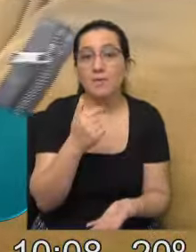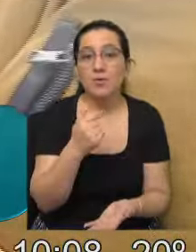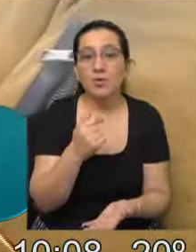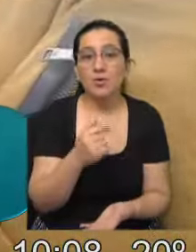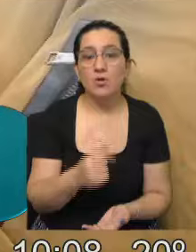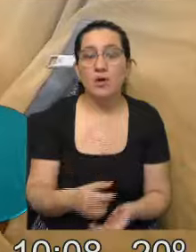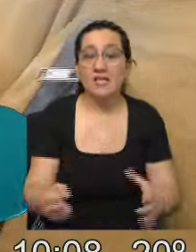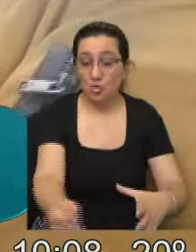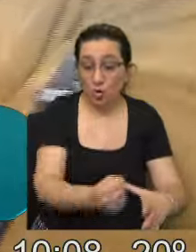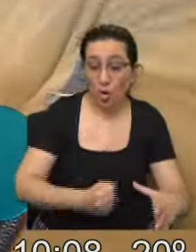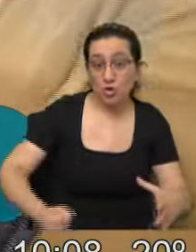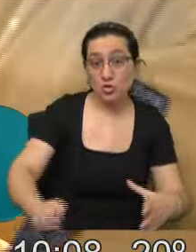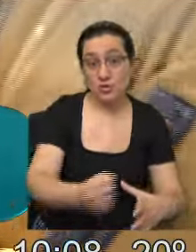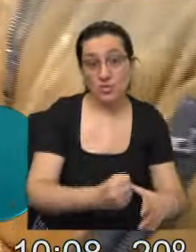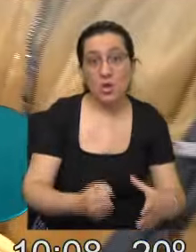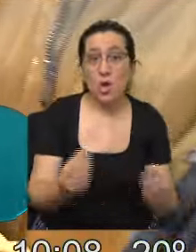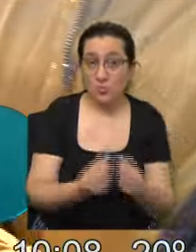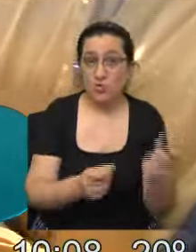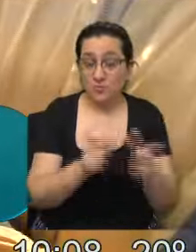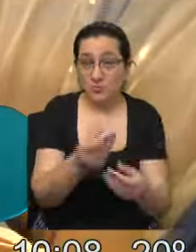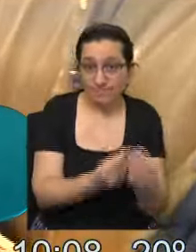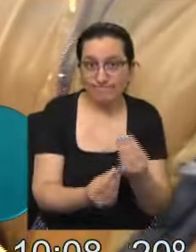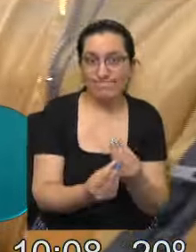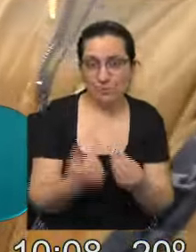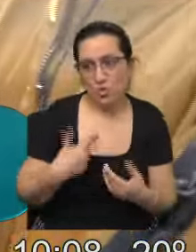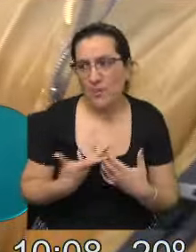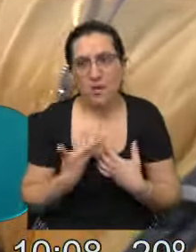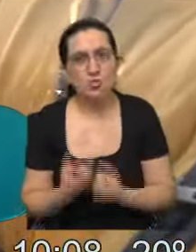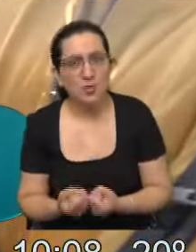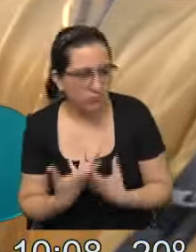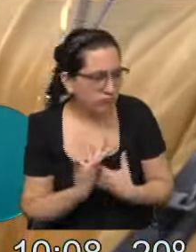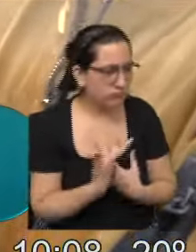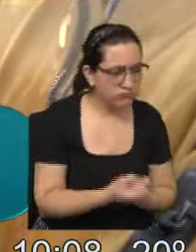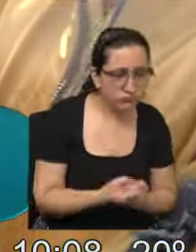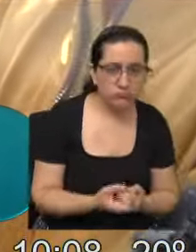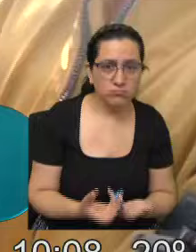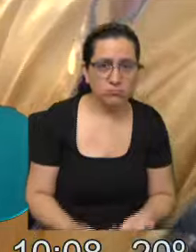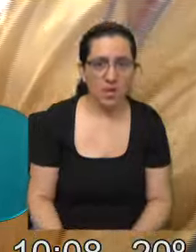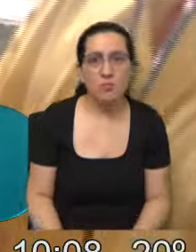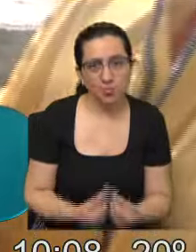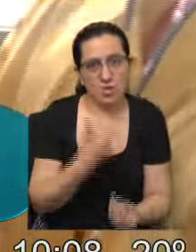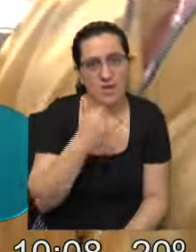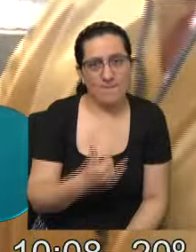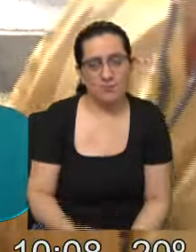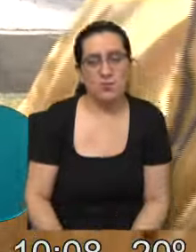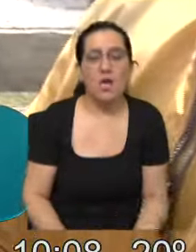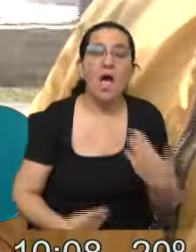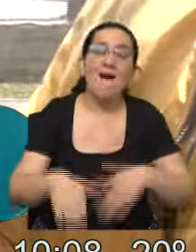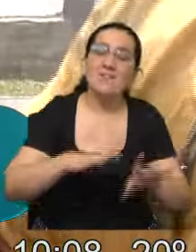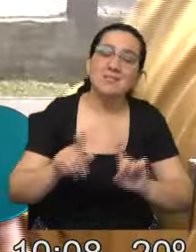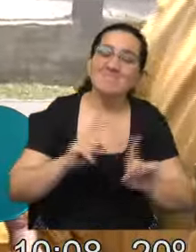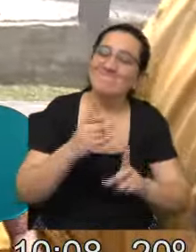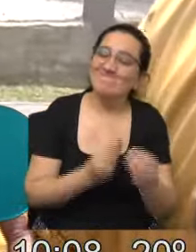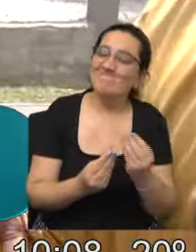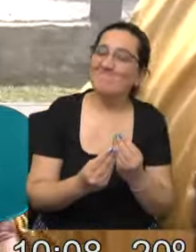lasas populares gente que se puso en el lugar del otro pongo ese podría poner muchos más creo que a veces donde no nos ponemos en el